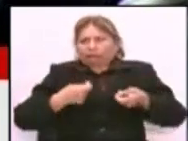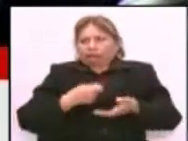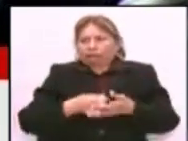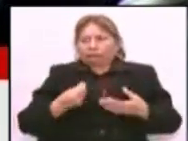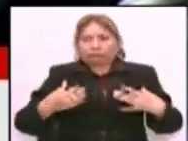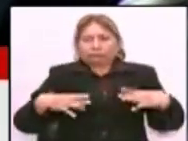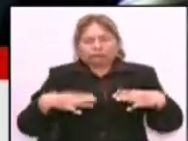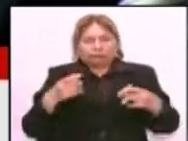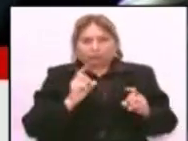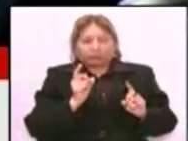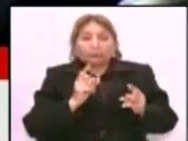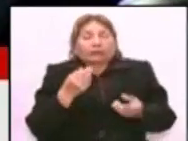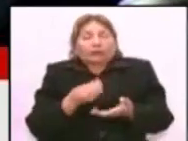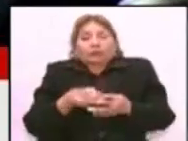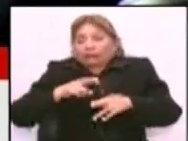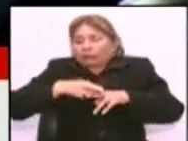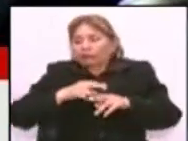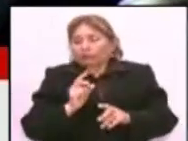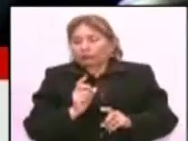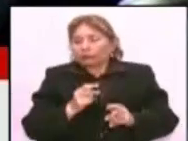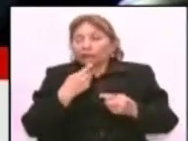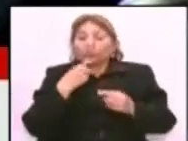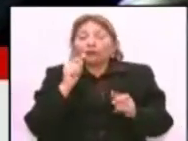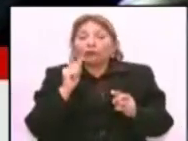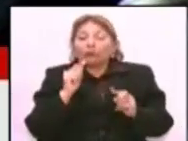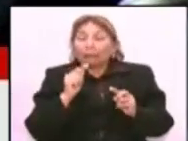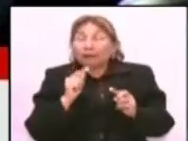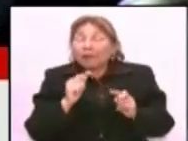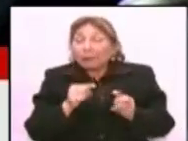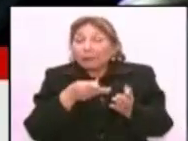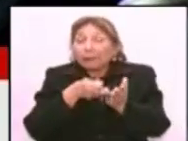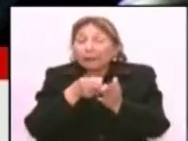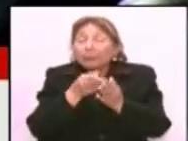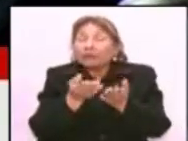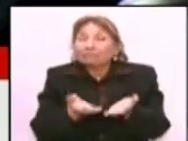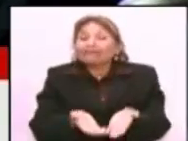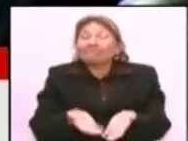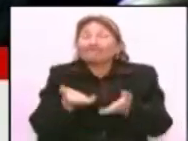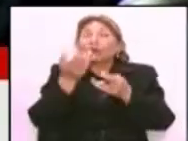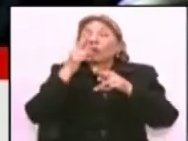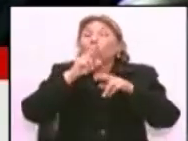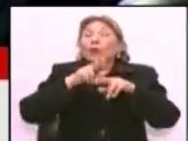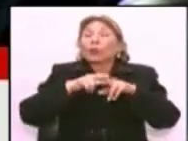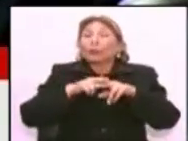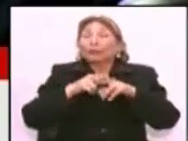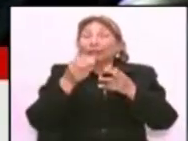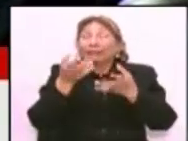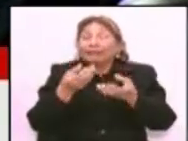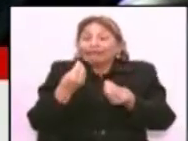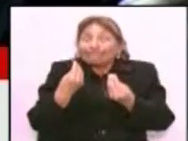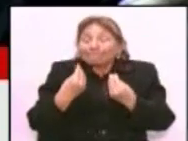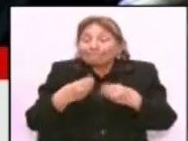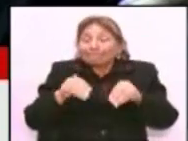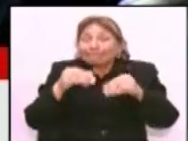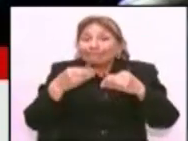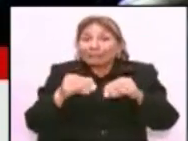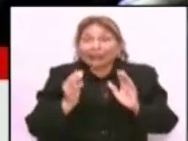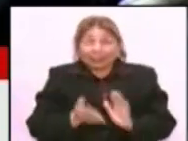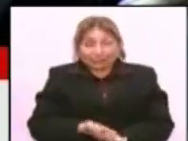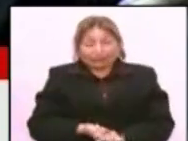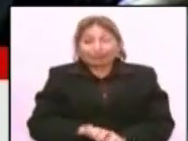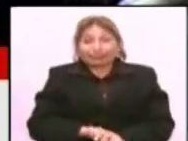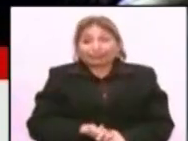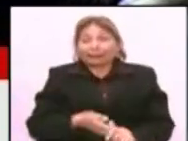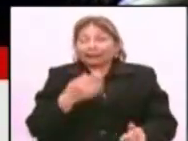incrementar su patrimonio, sino porque ven en este mecanismo un potencial grande y quieren crear el mercado. Entonces lo que van a hacer